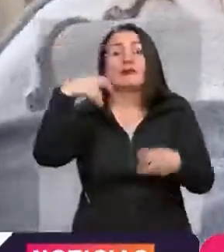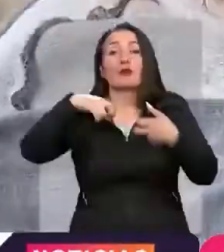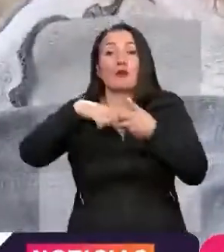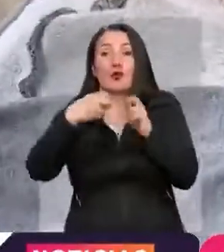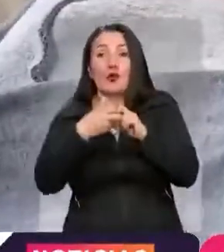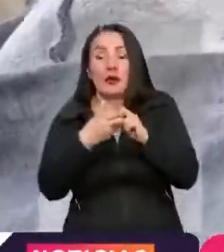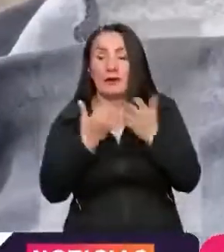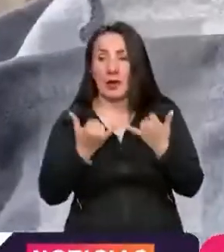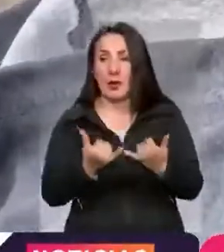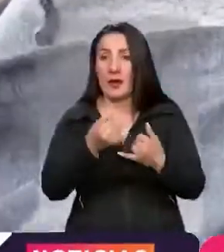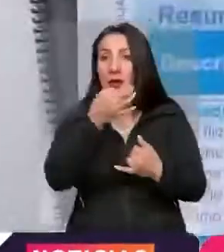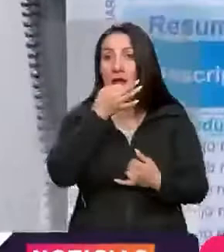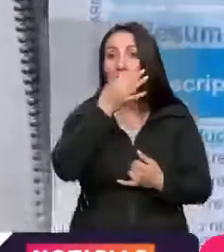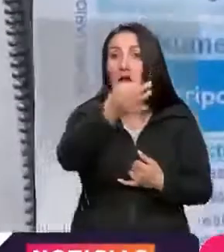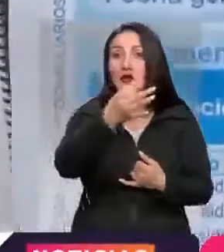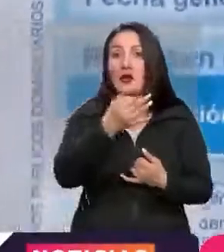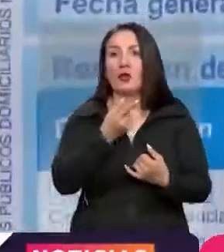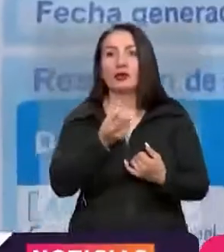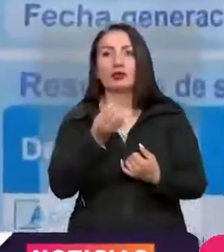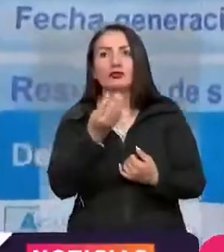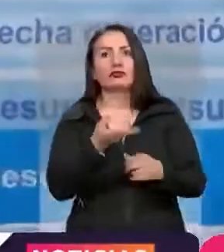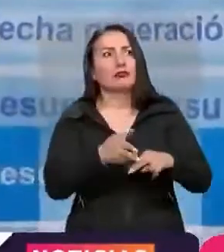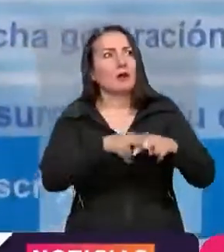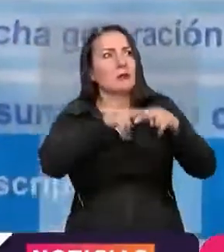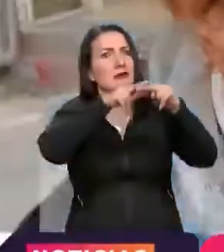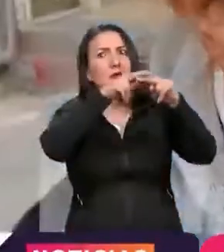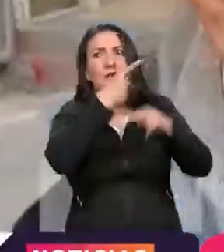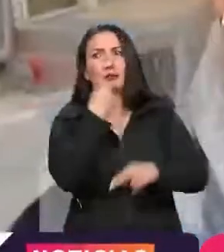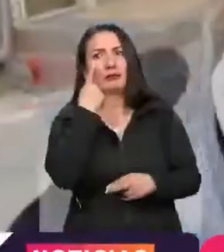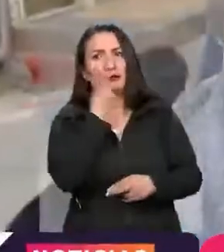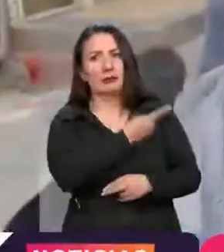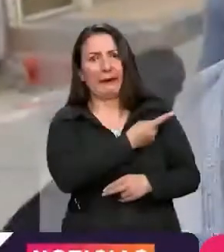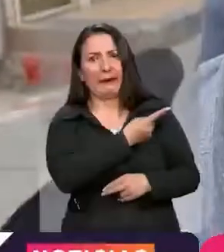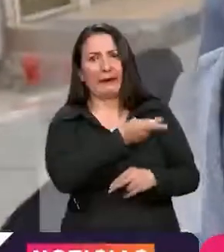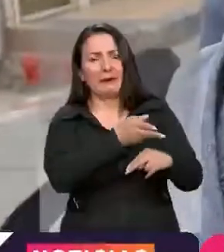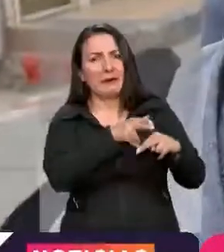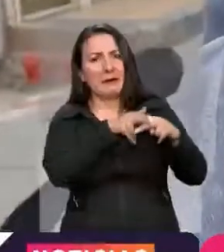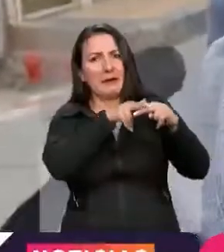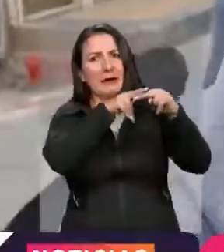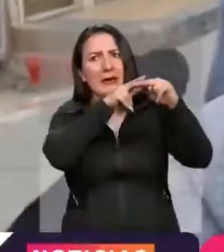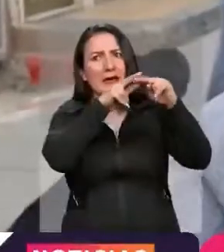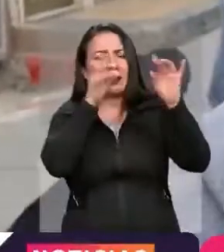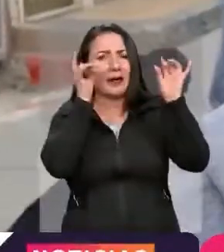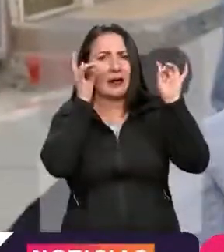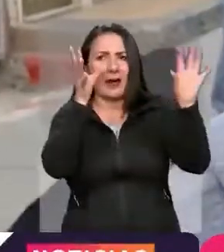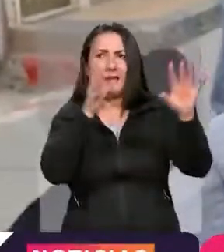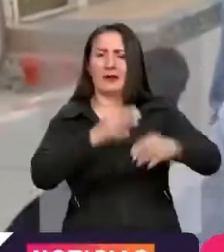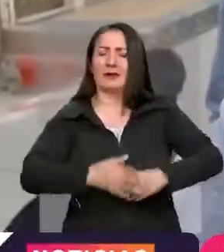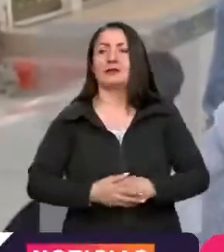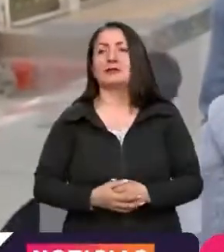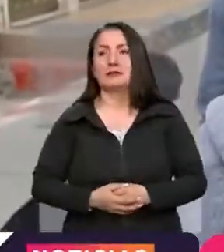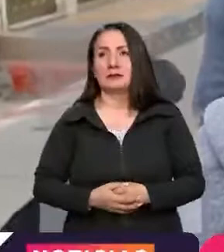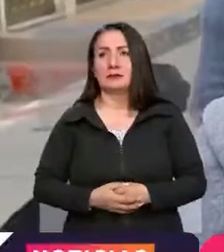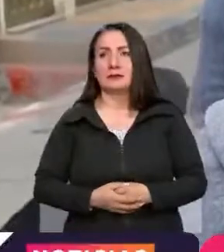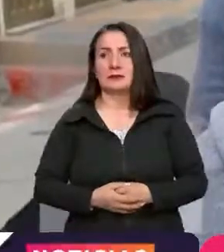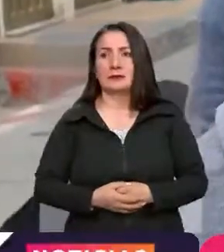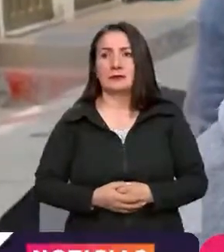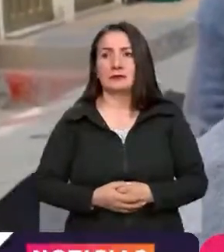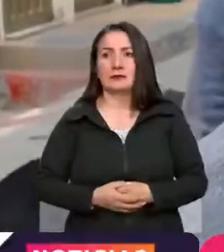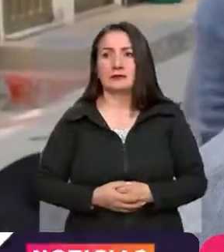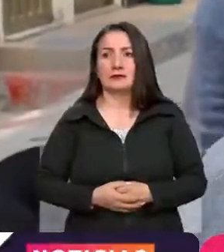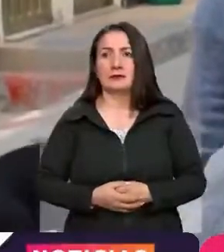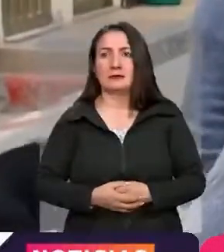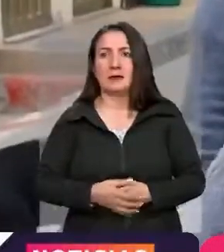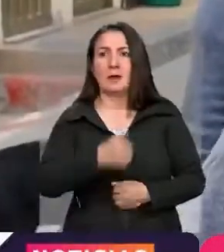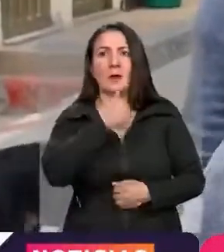que existe denuncian que el costo del recibo sigue subiendo y miren el incremento tan brutal que pegaron en el recibo